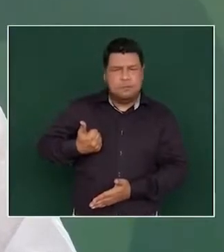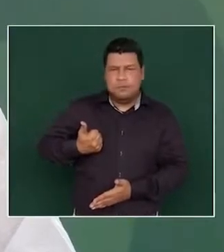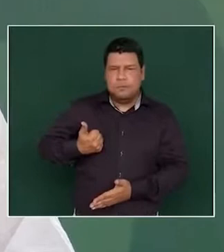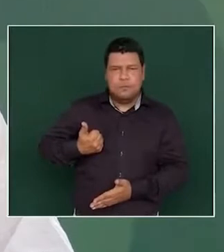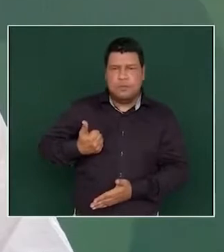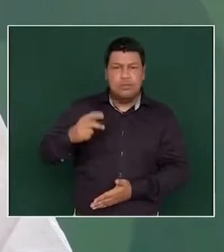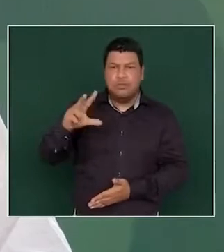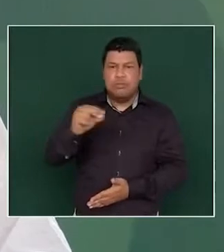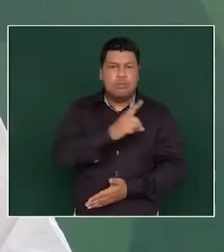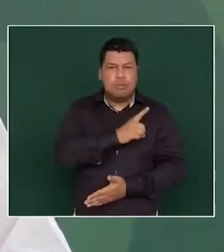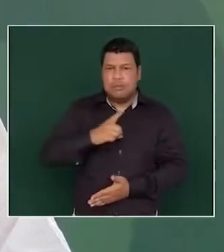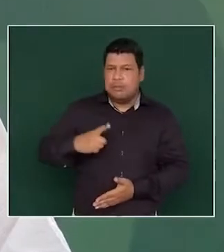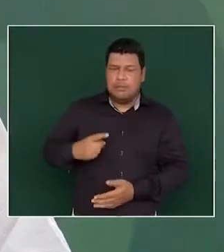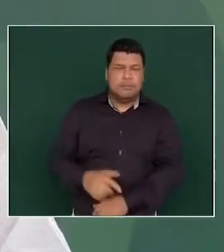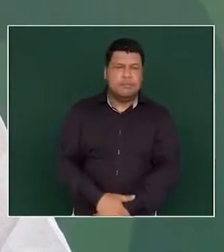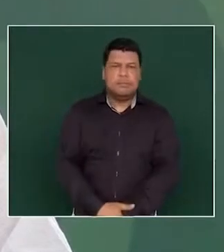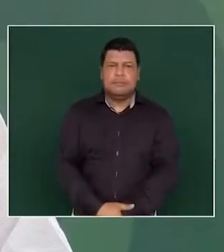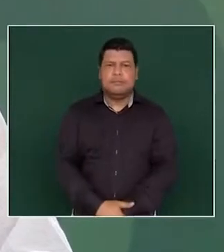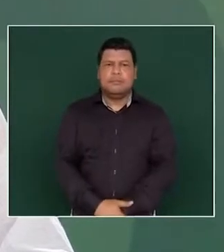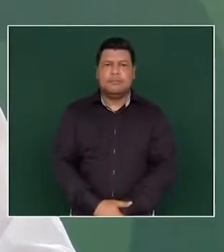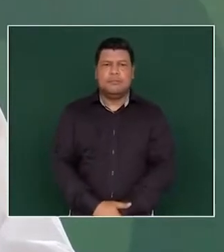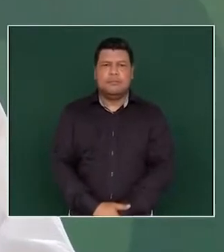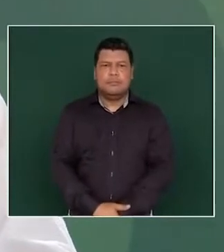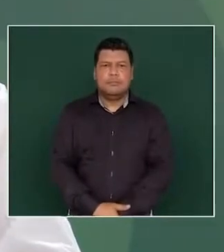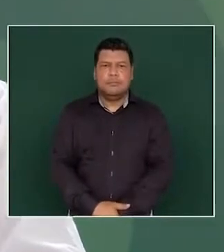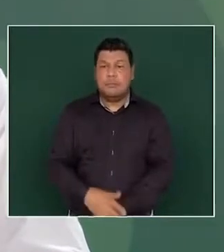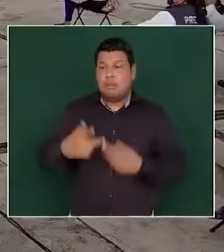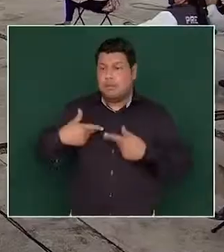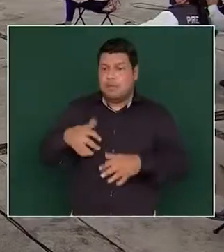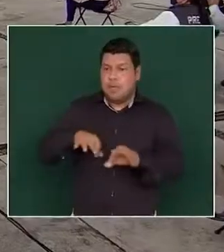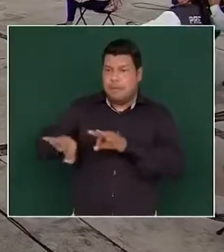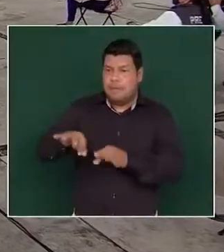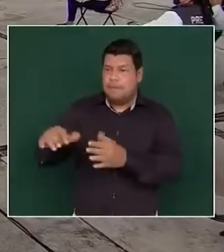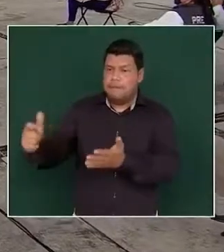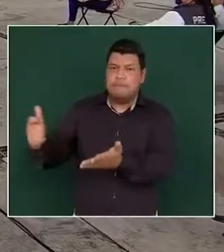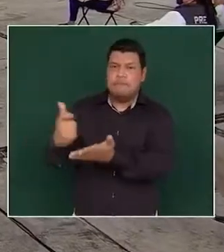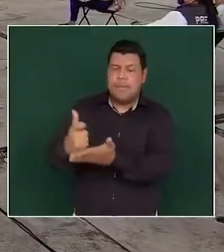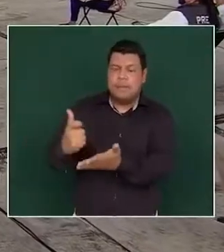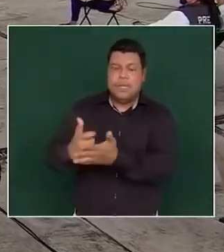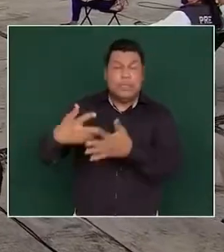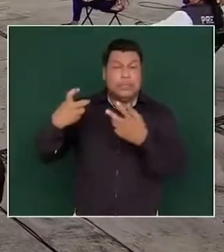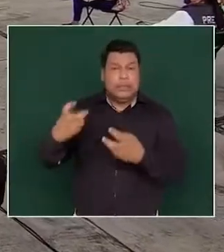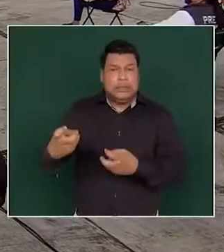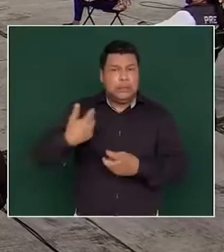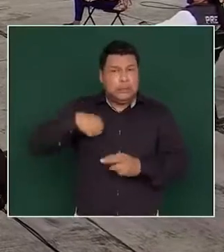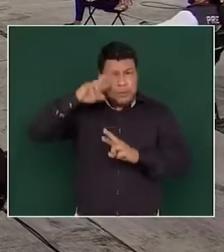bajo ninguna circunstancia. El salario es sagrado.